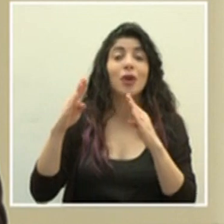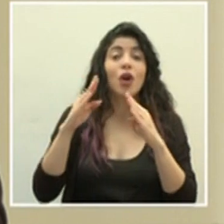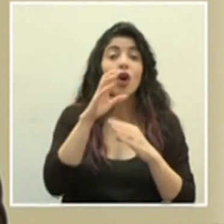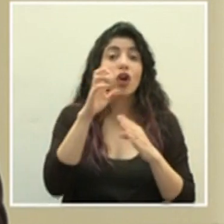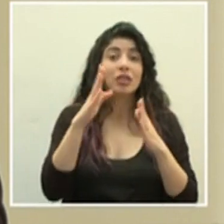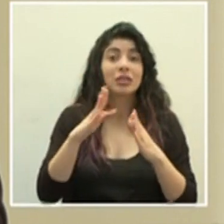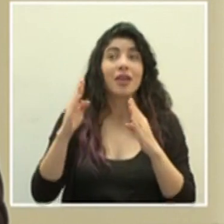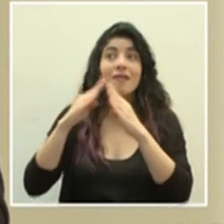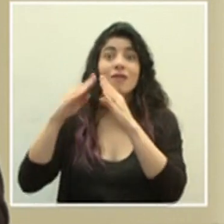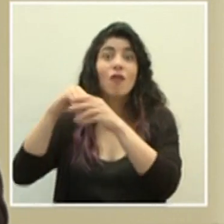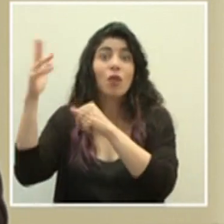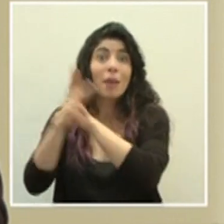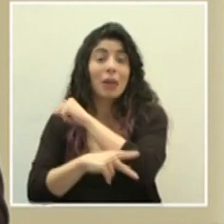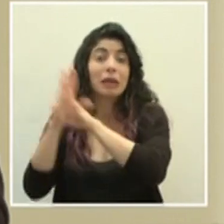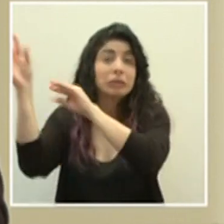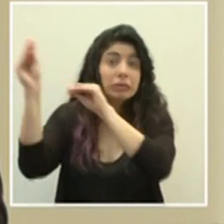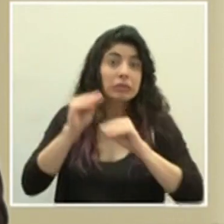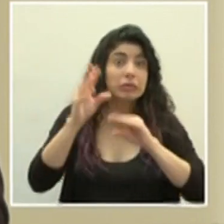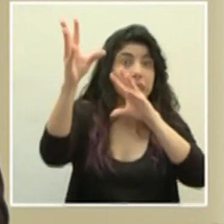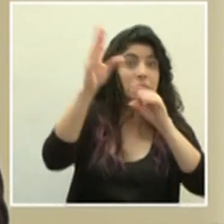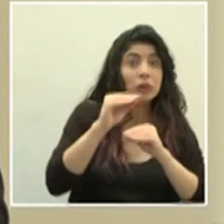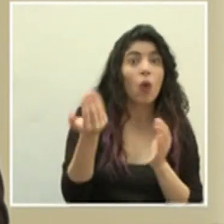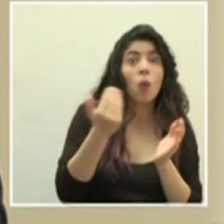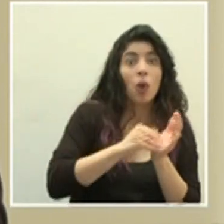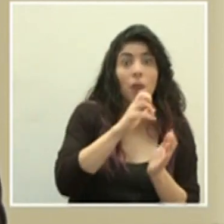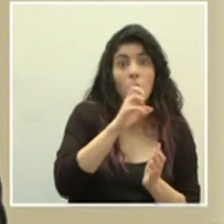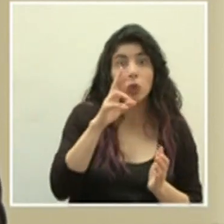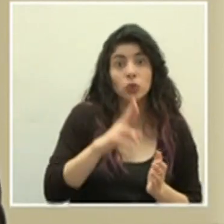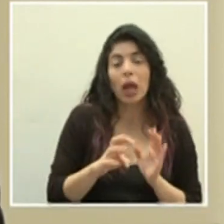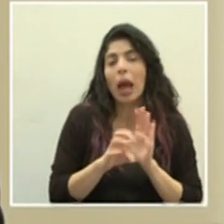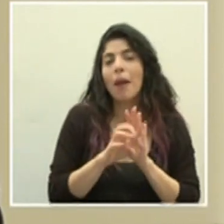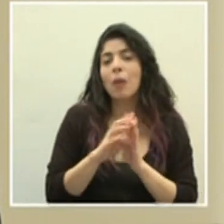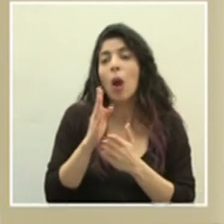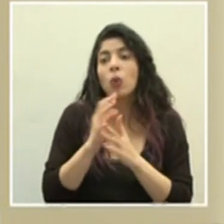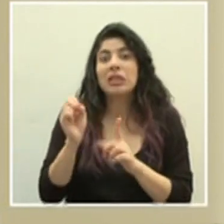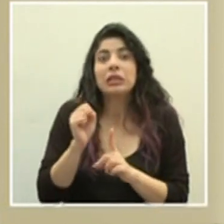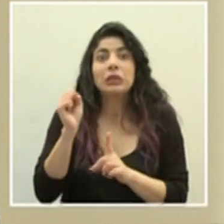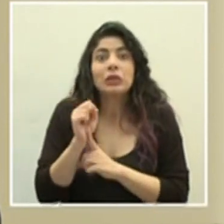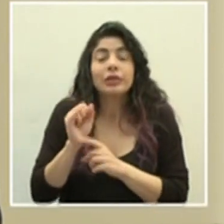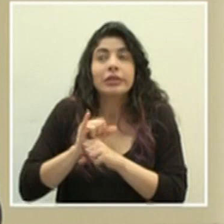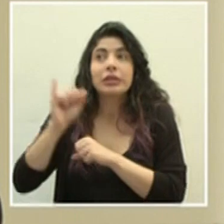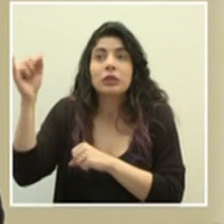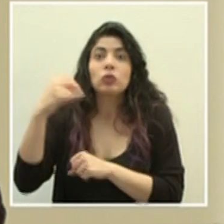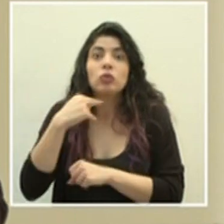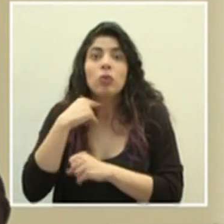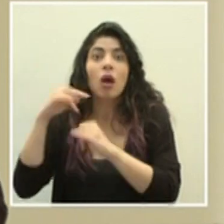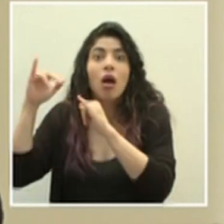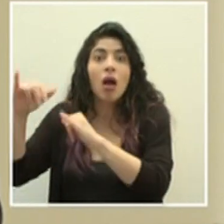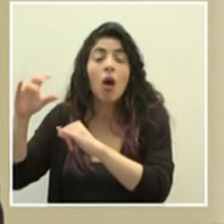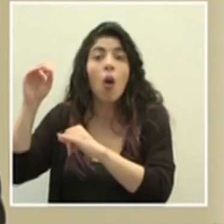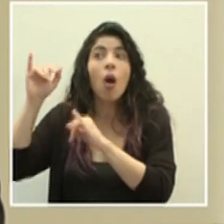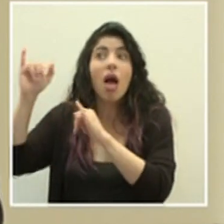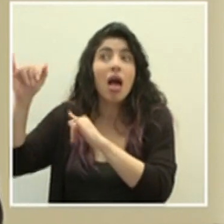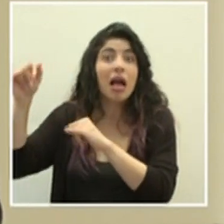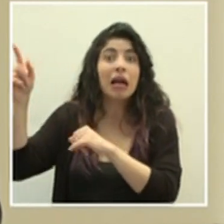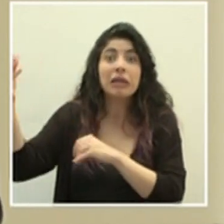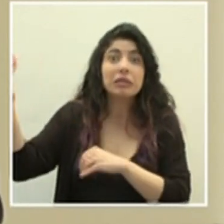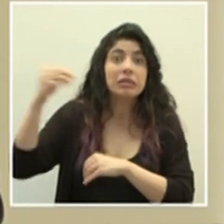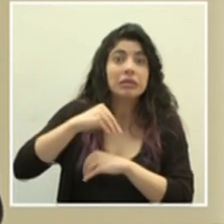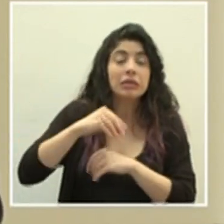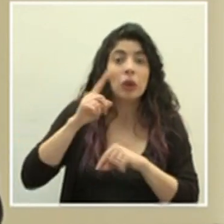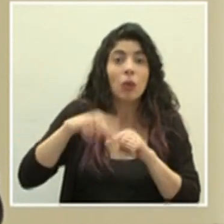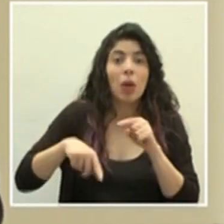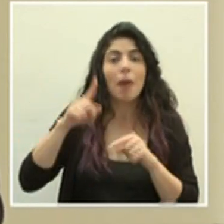estado habilitado en todo momento, o bien las personas que han estado por alguna circunstancia de fuerza mayor teniendo que viajar y que no tengan la condición de